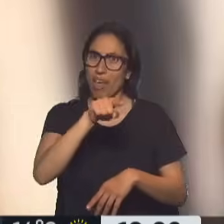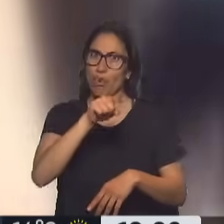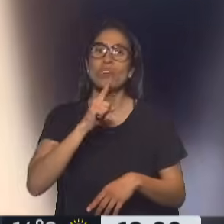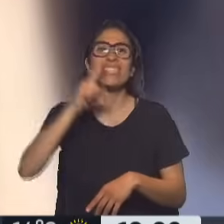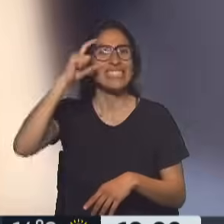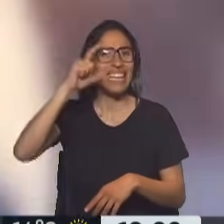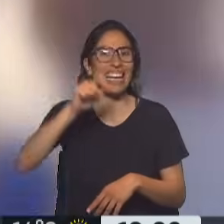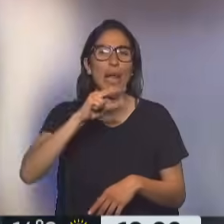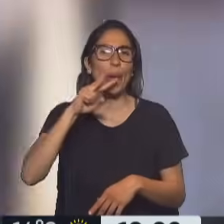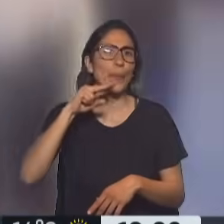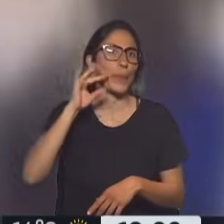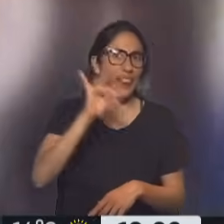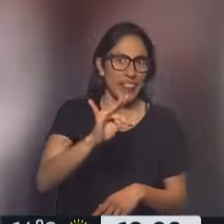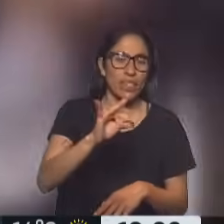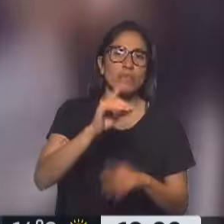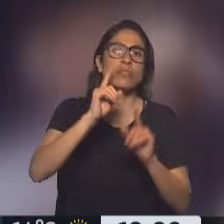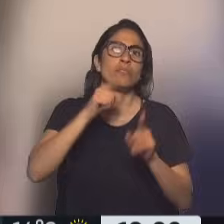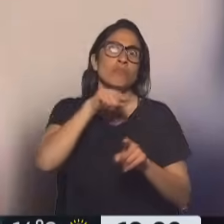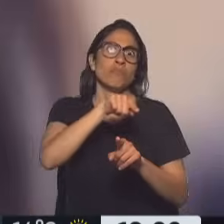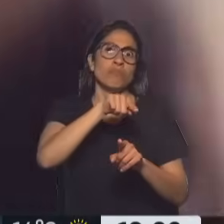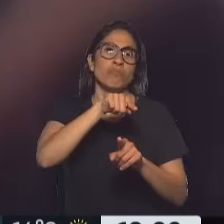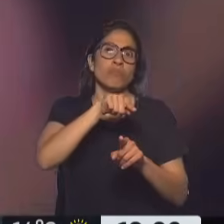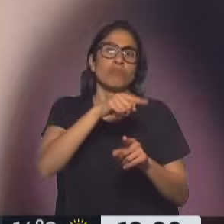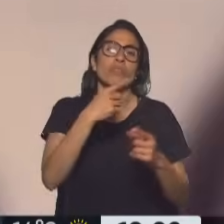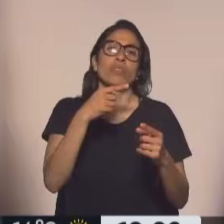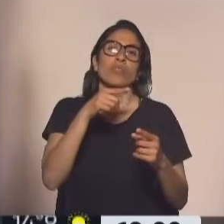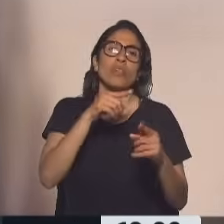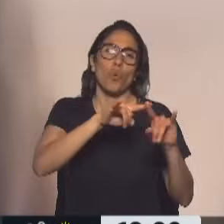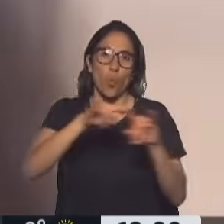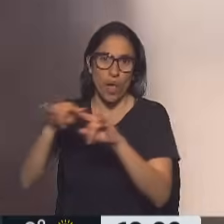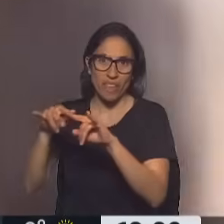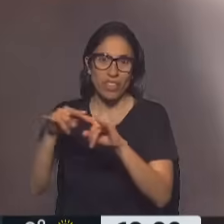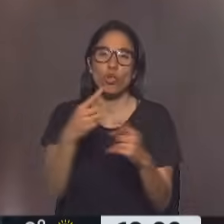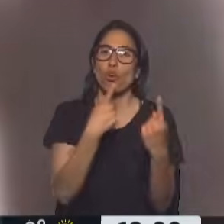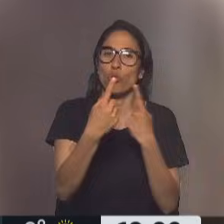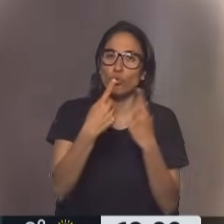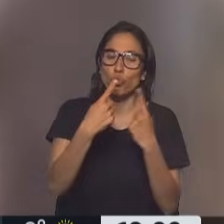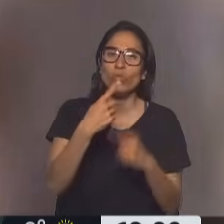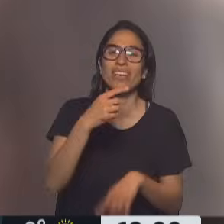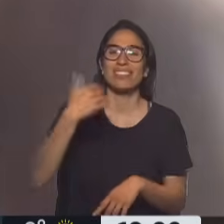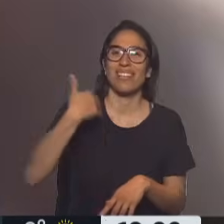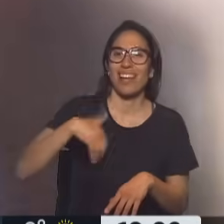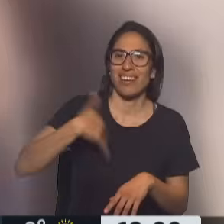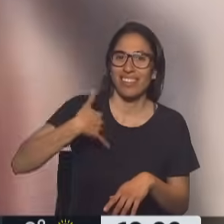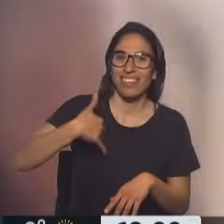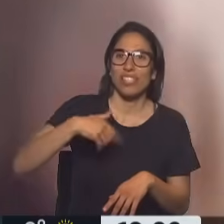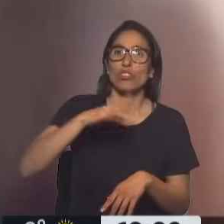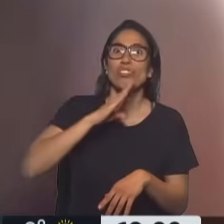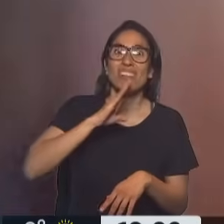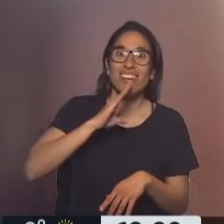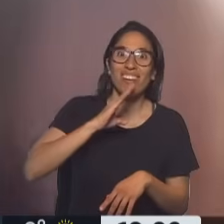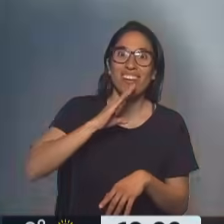Argentina allí aparece consultas argentinos Israel @ mr.gov.ar y el